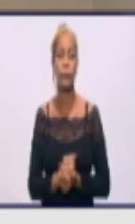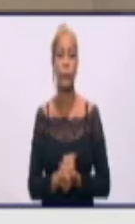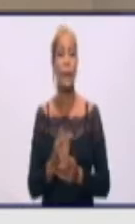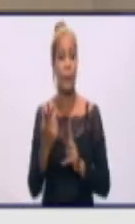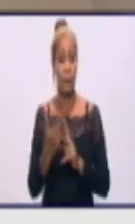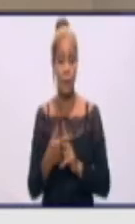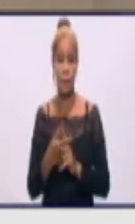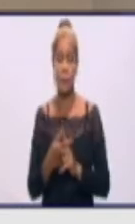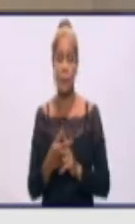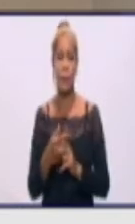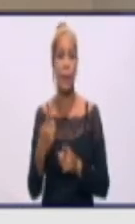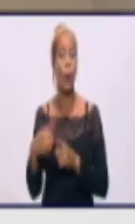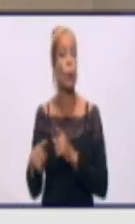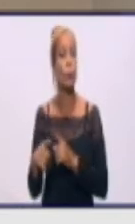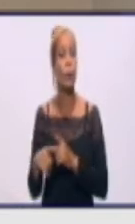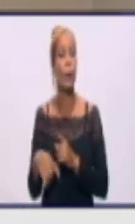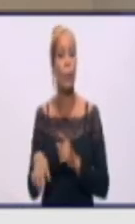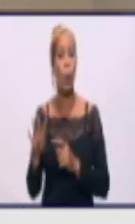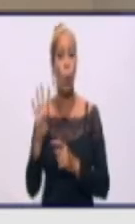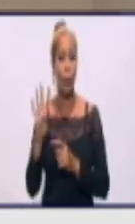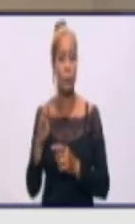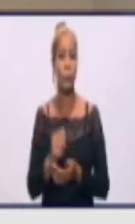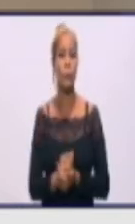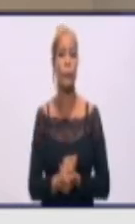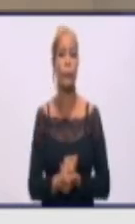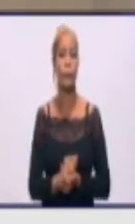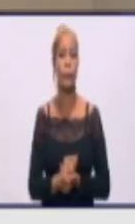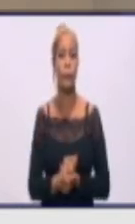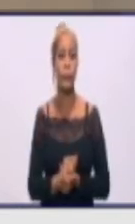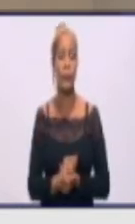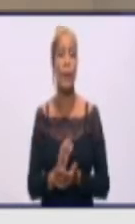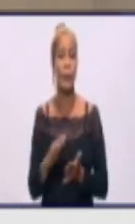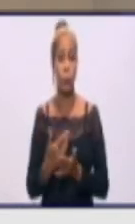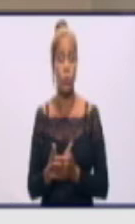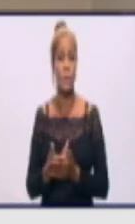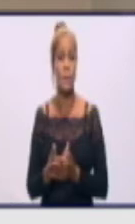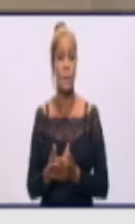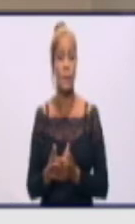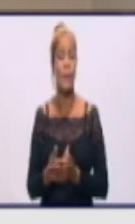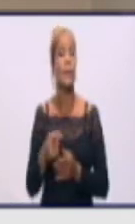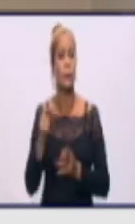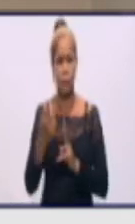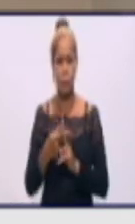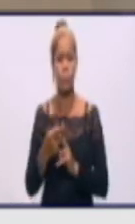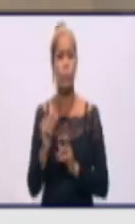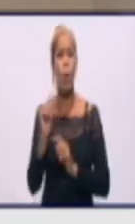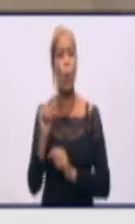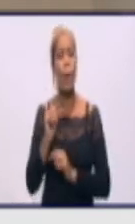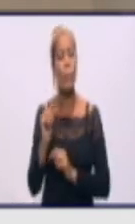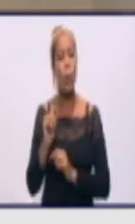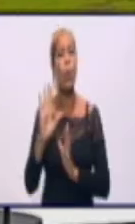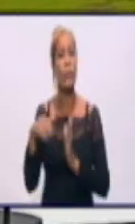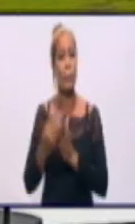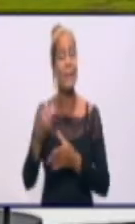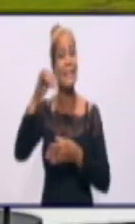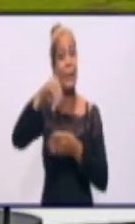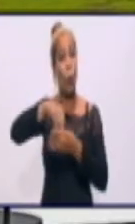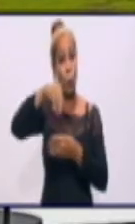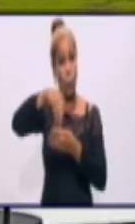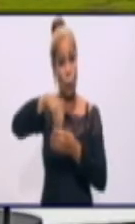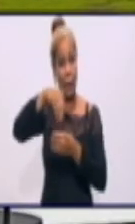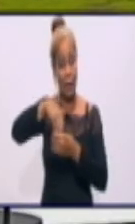estos 4 trámites. Como decía, la plataforma está en proceso de desarrollo y se irán incorporando en el transcurso del año todos